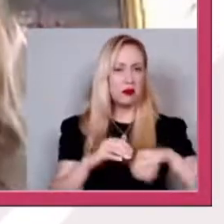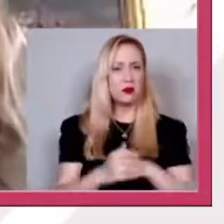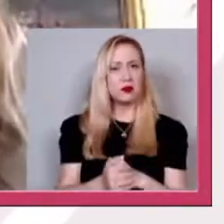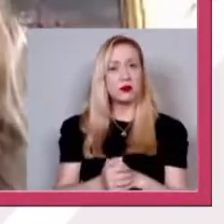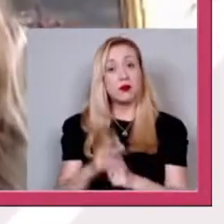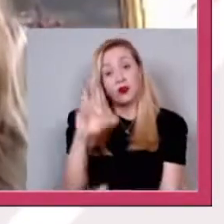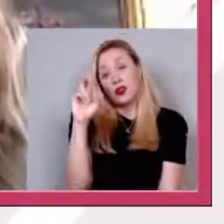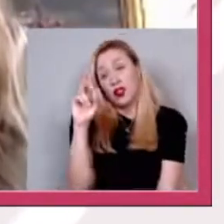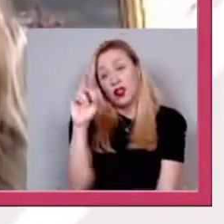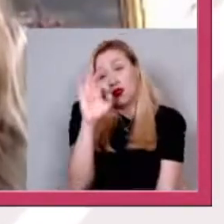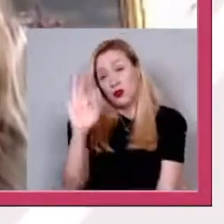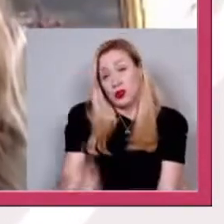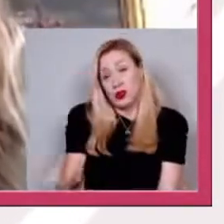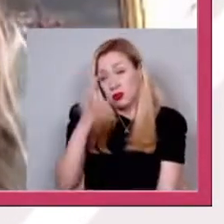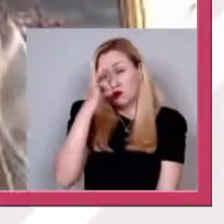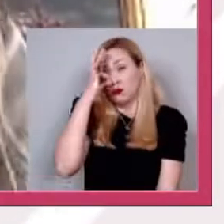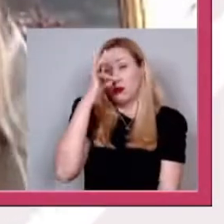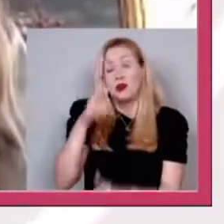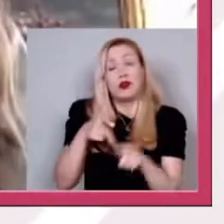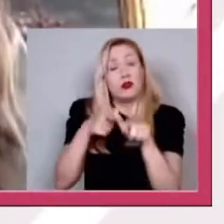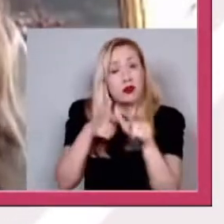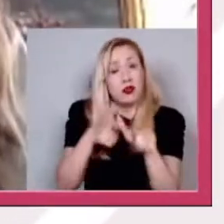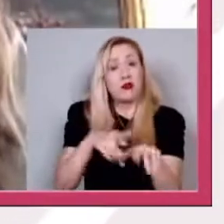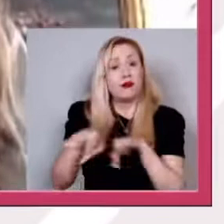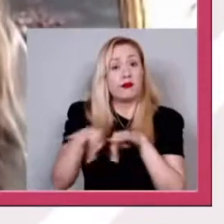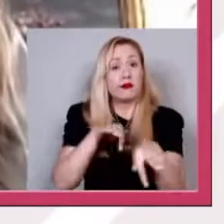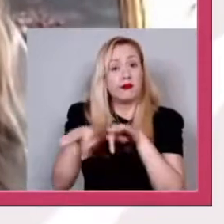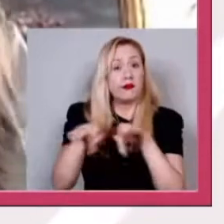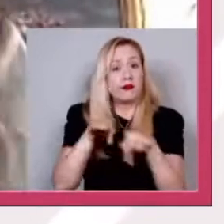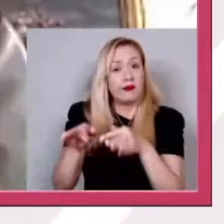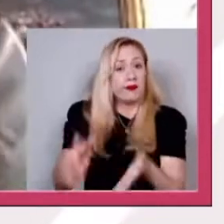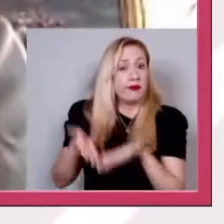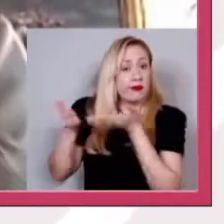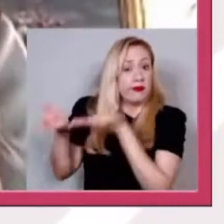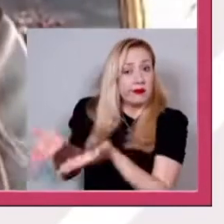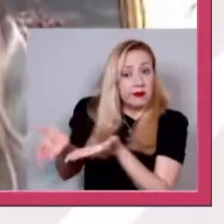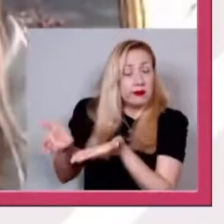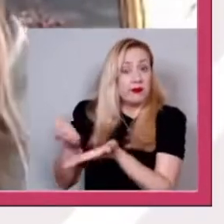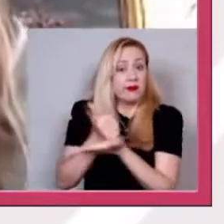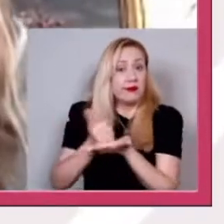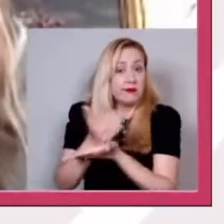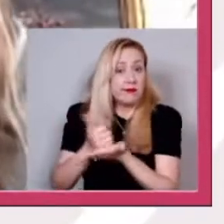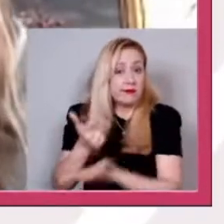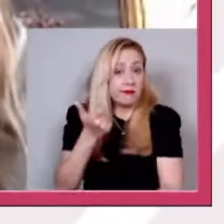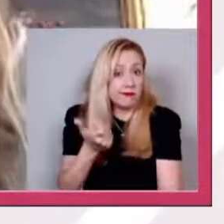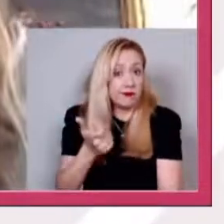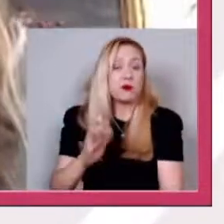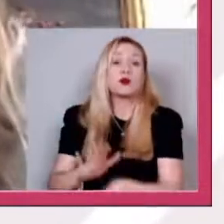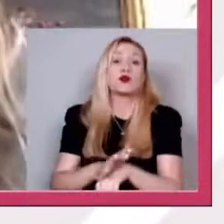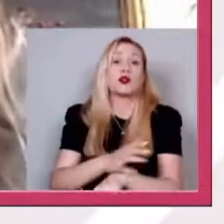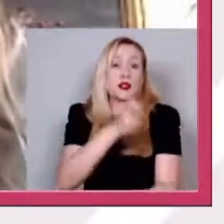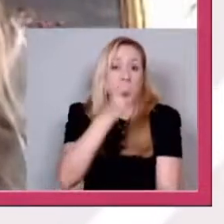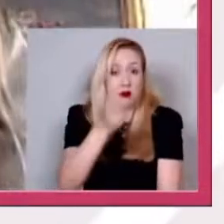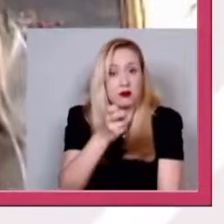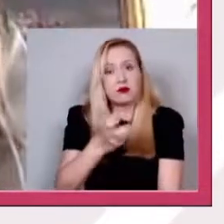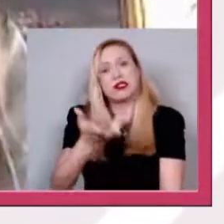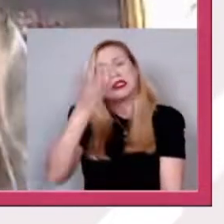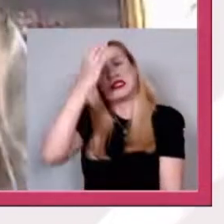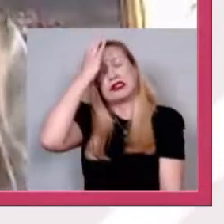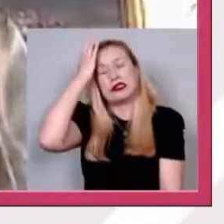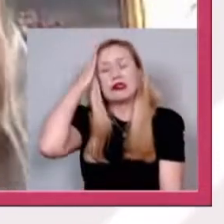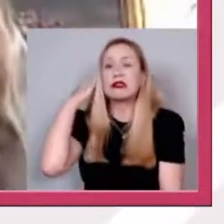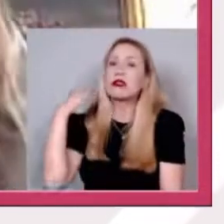el 30% aproximadamente sigue siendo una población económicamente activa, lo que implica la prevalencia de la precarización